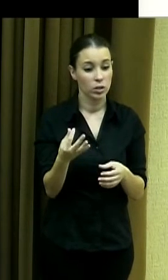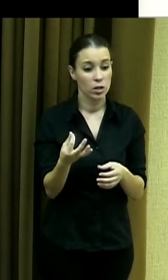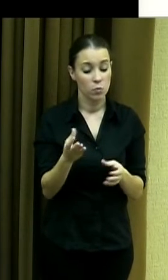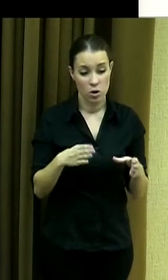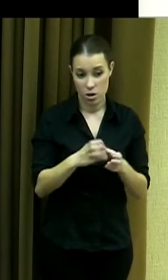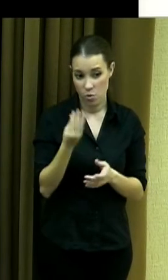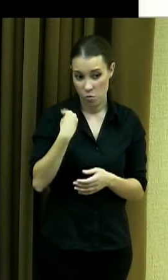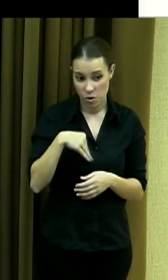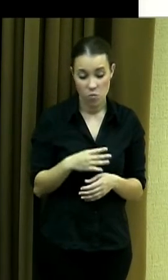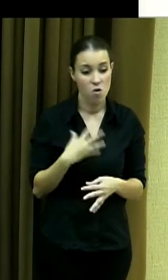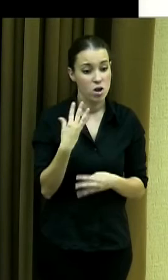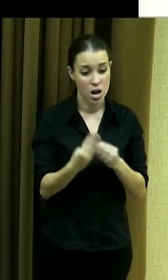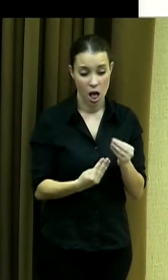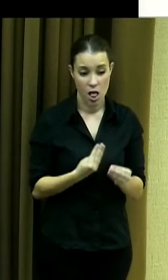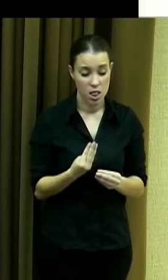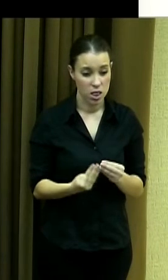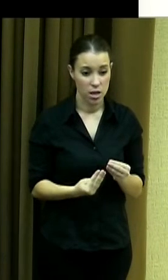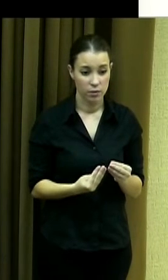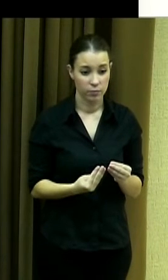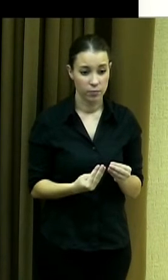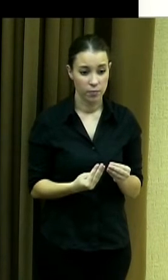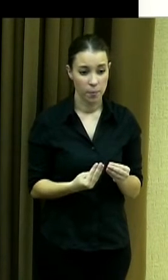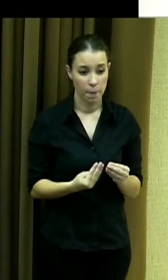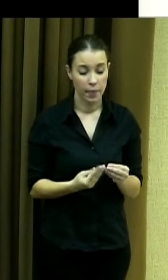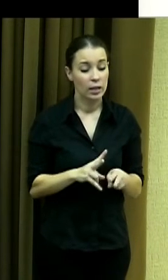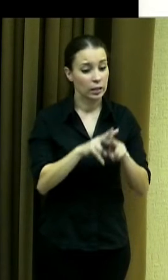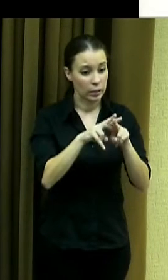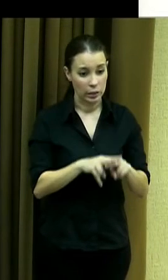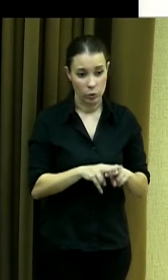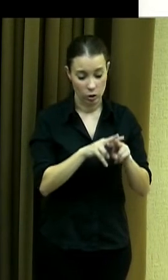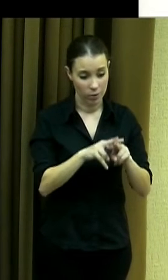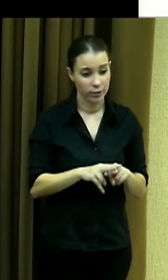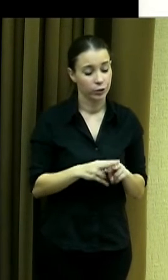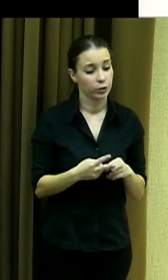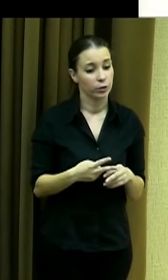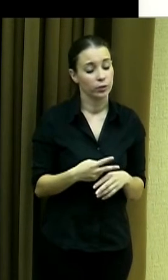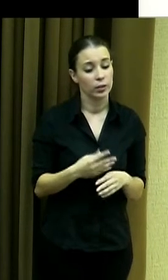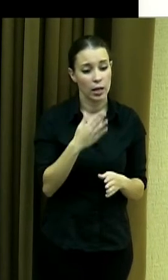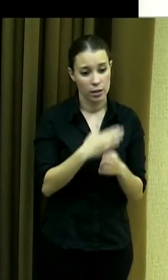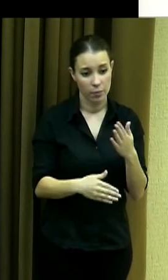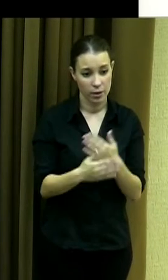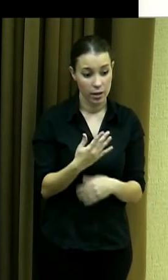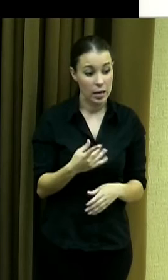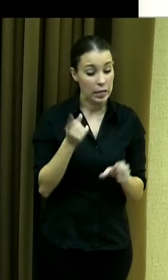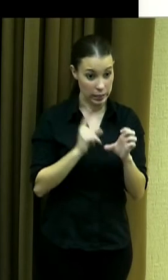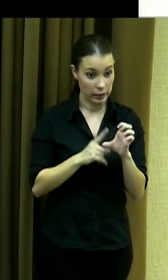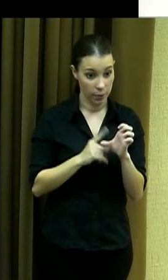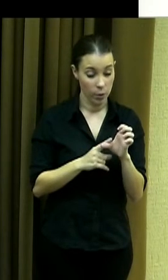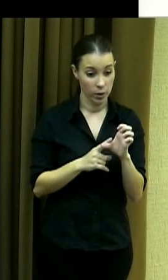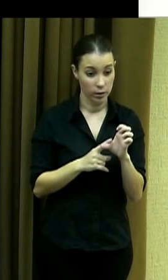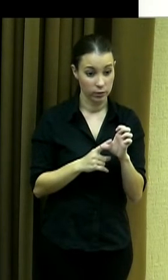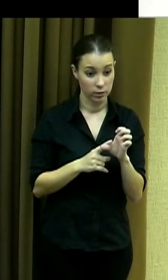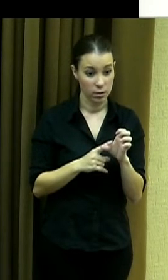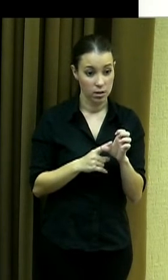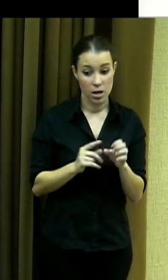que llevan a cabo la determinación del reconocimiento de grado de discapacidad. Además, en Extremadura, cosa que no es